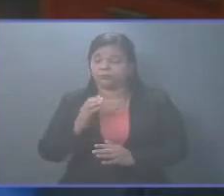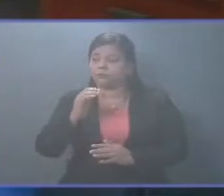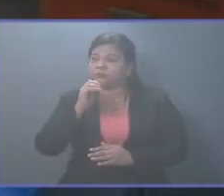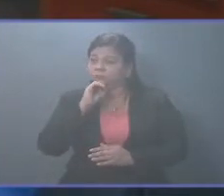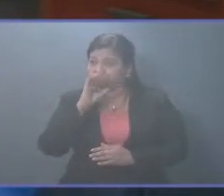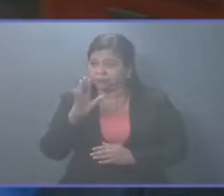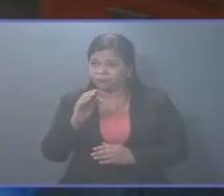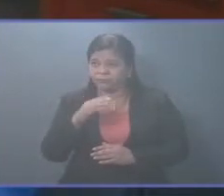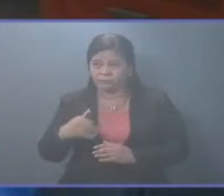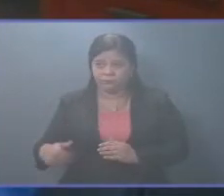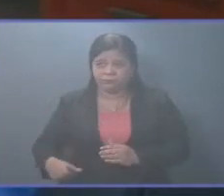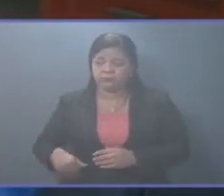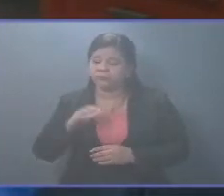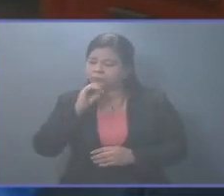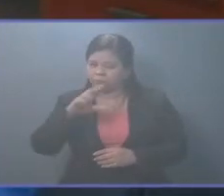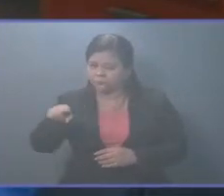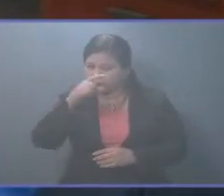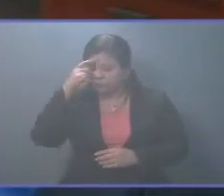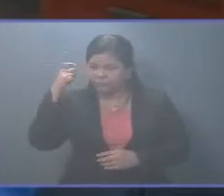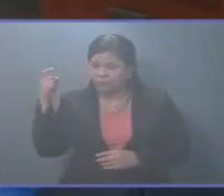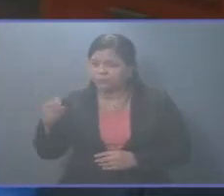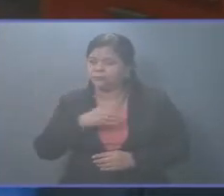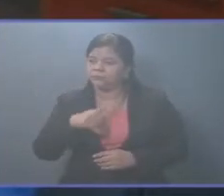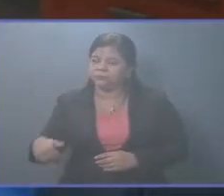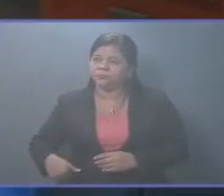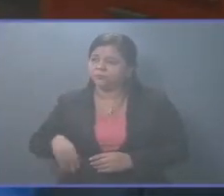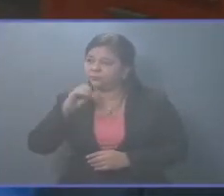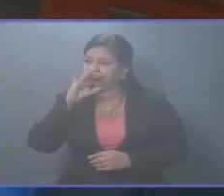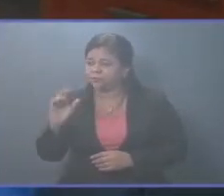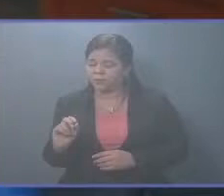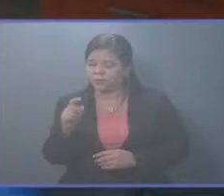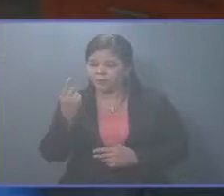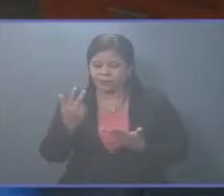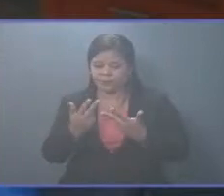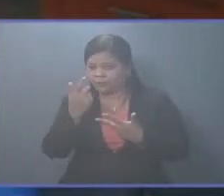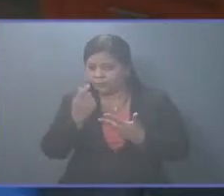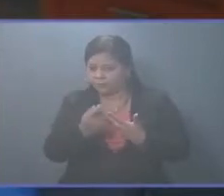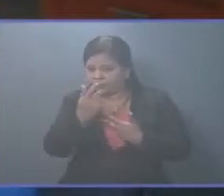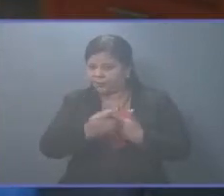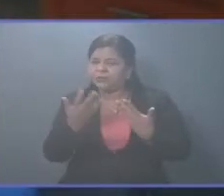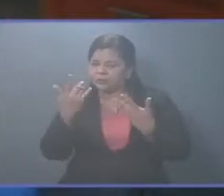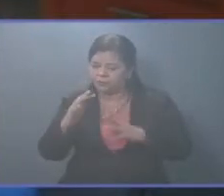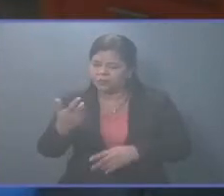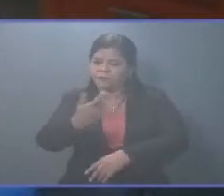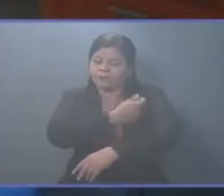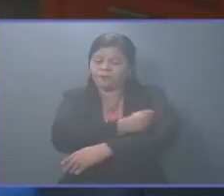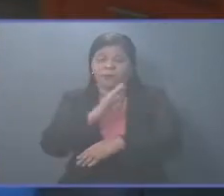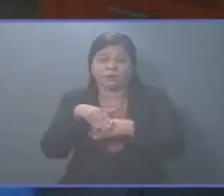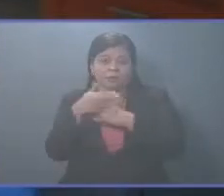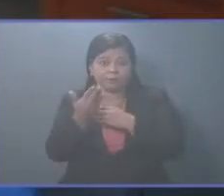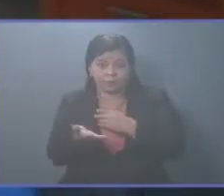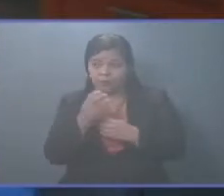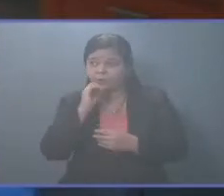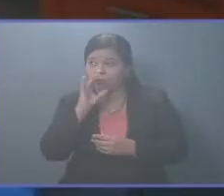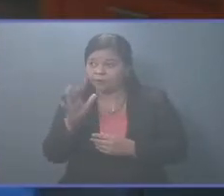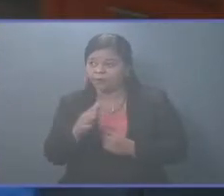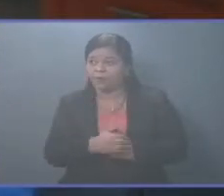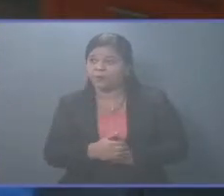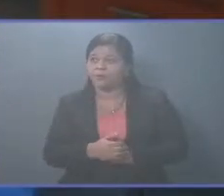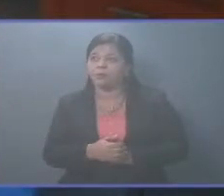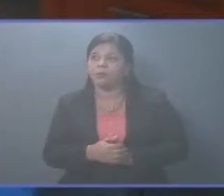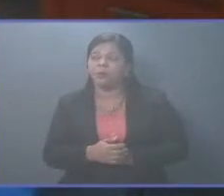presidente, pues si ustedes recuerdan, la cadena nacional del presidente decía que en el primer trimestre iba a estar esa vacuna. Pero al día siguiente, el CIO